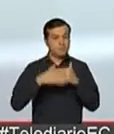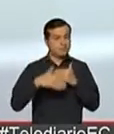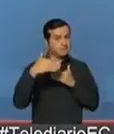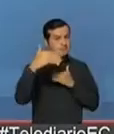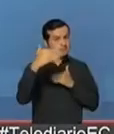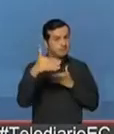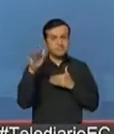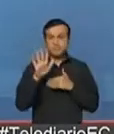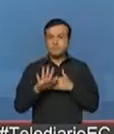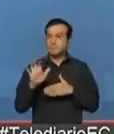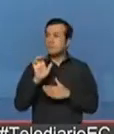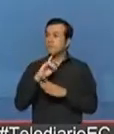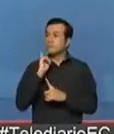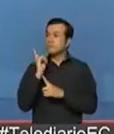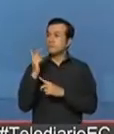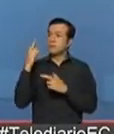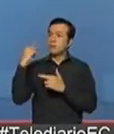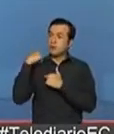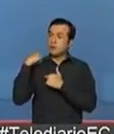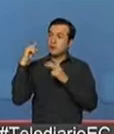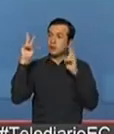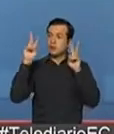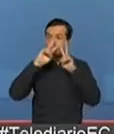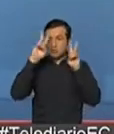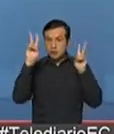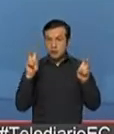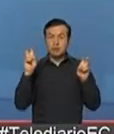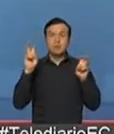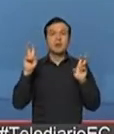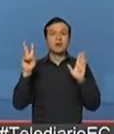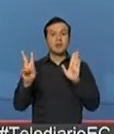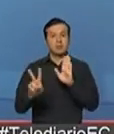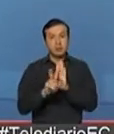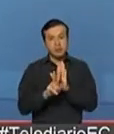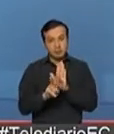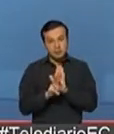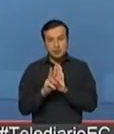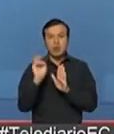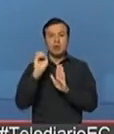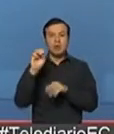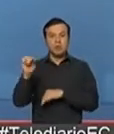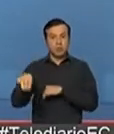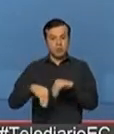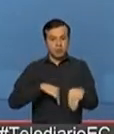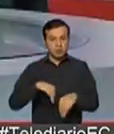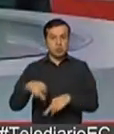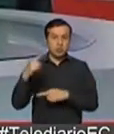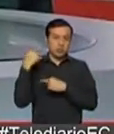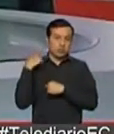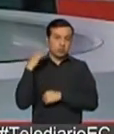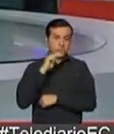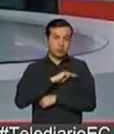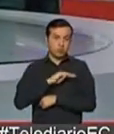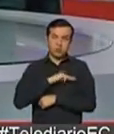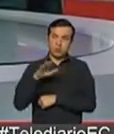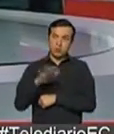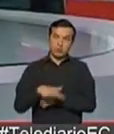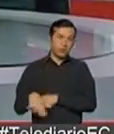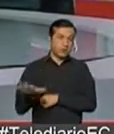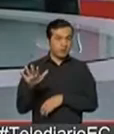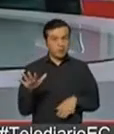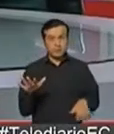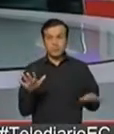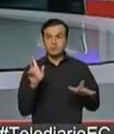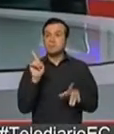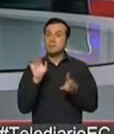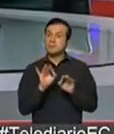que en nuestro país, pues las competencias del tema de vivienda, incluso movilidad, están en manos de los gobiernos autónomos descentralizados. Ahí